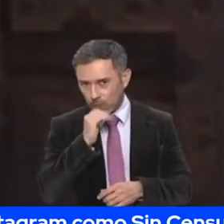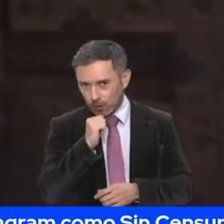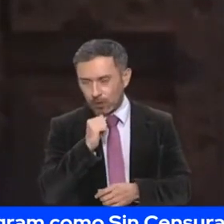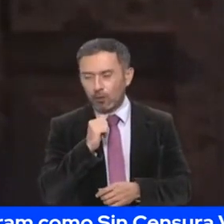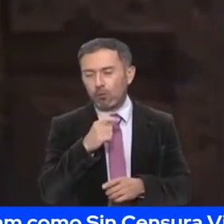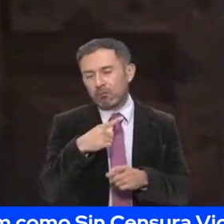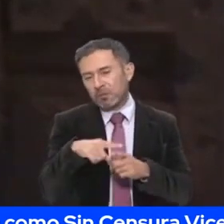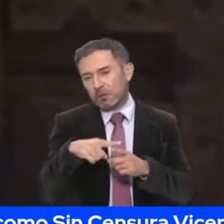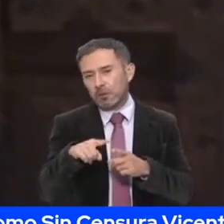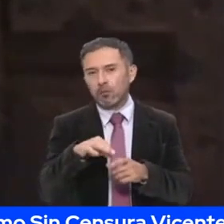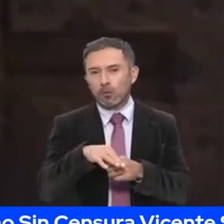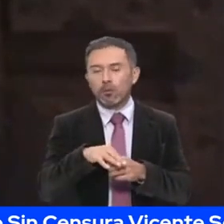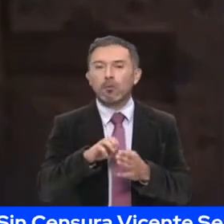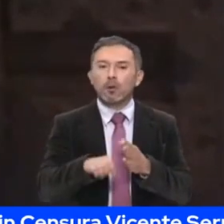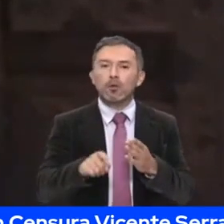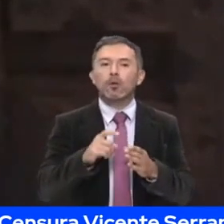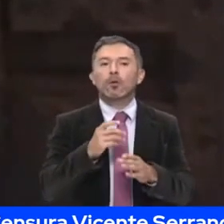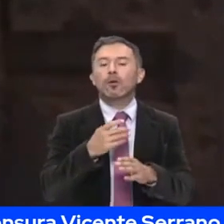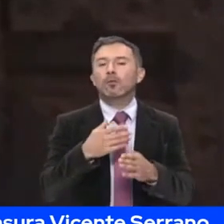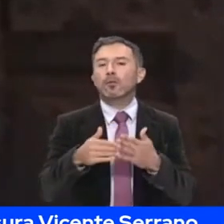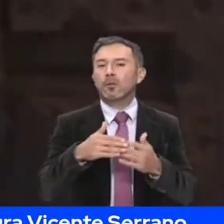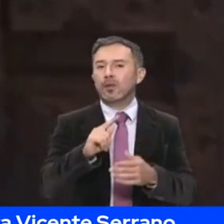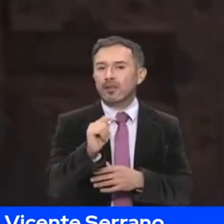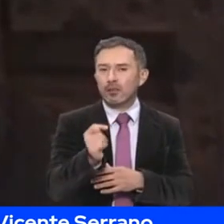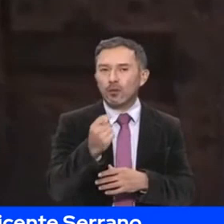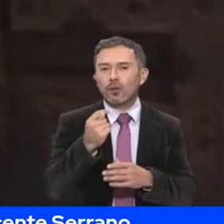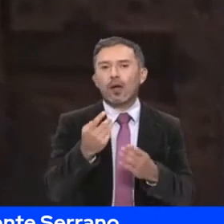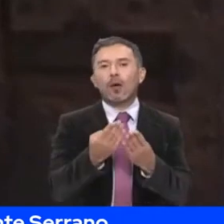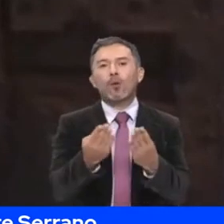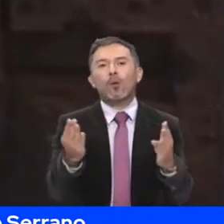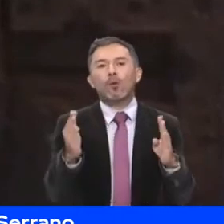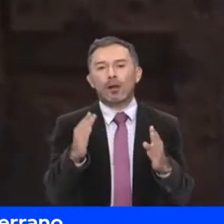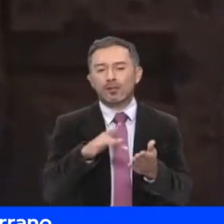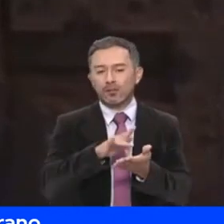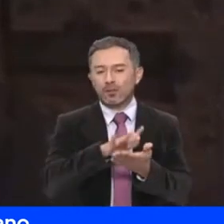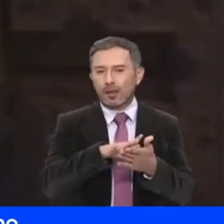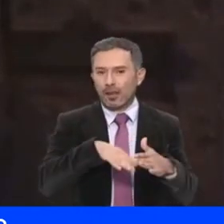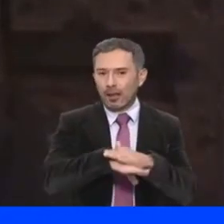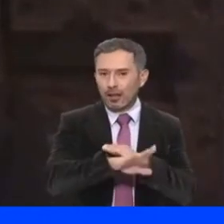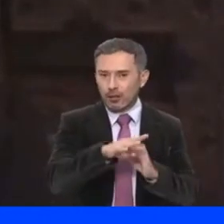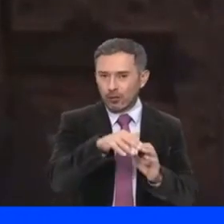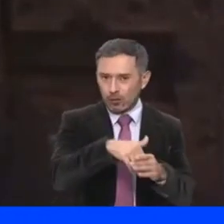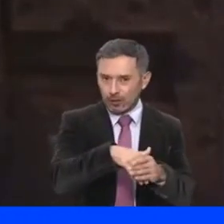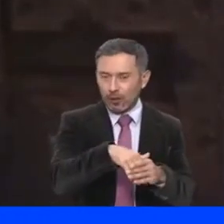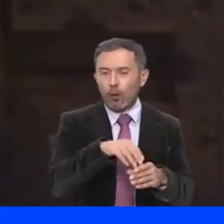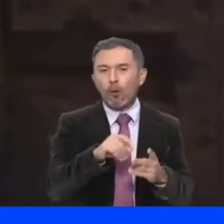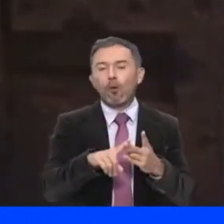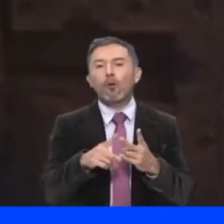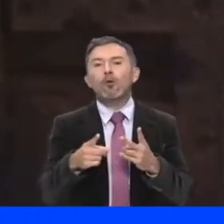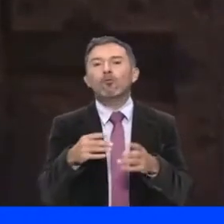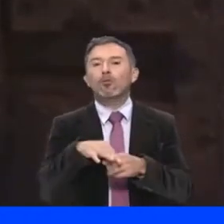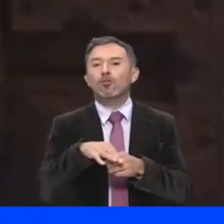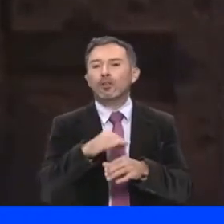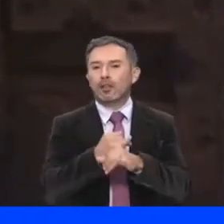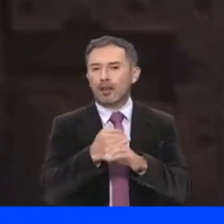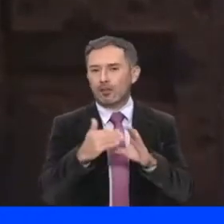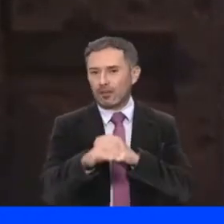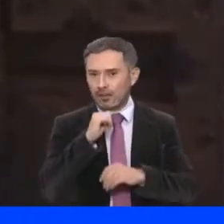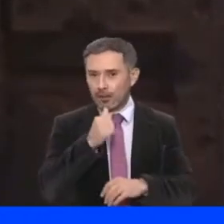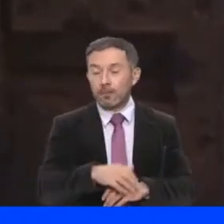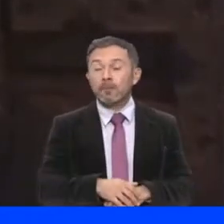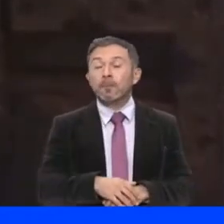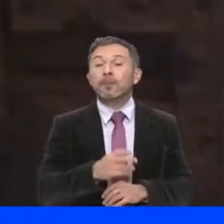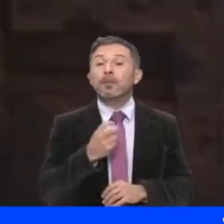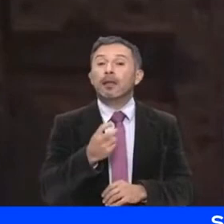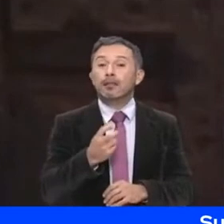mecanismos de votación, tales como medios electrónicas, llámese urnas electrónicas o en su caso voto por internet. El modelo de operación